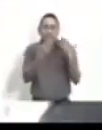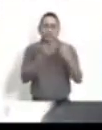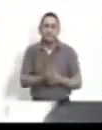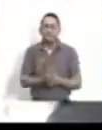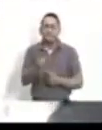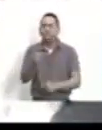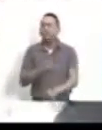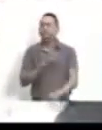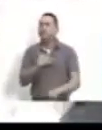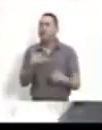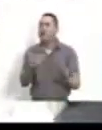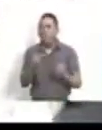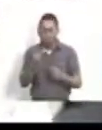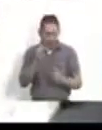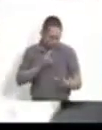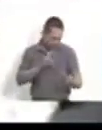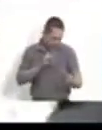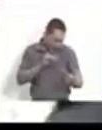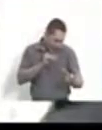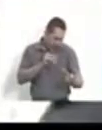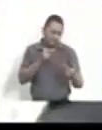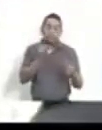habla al pequeño y abre los ojos?